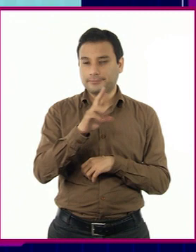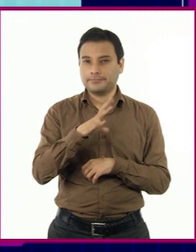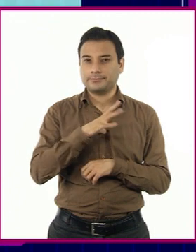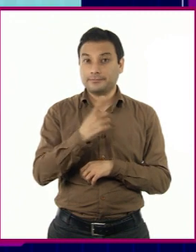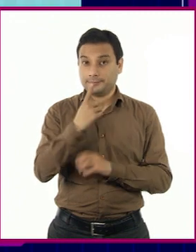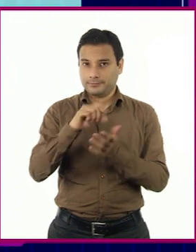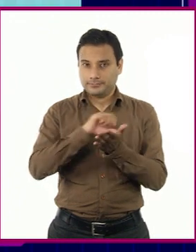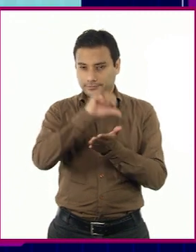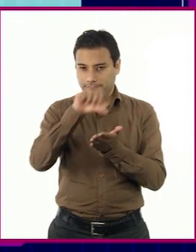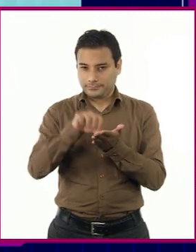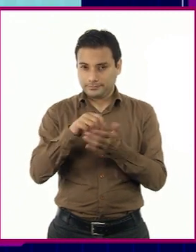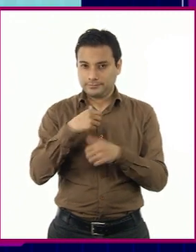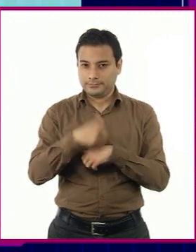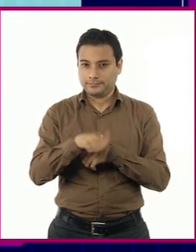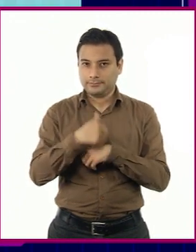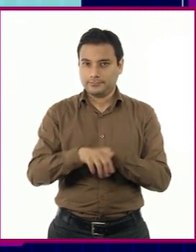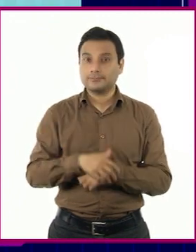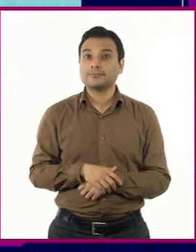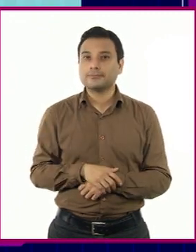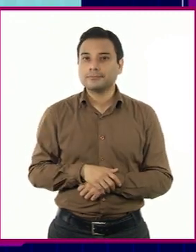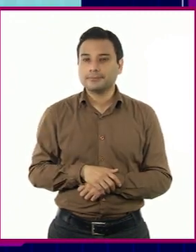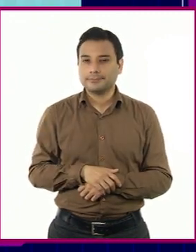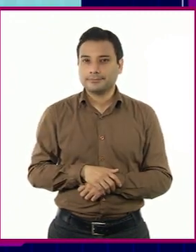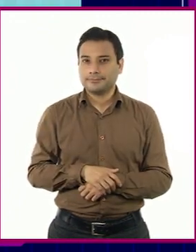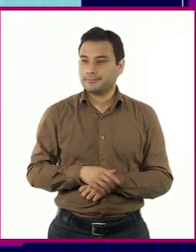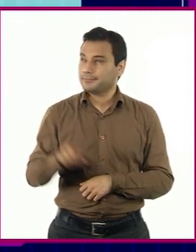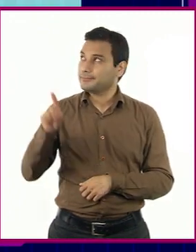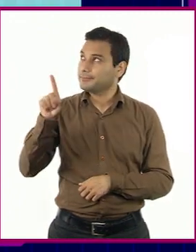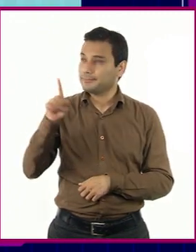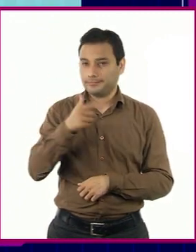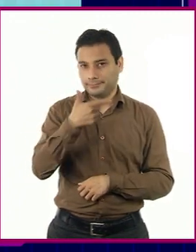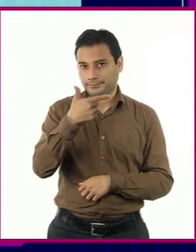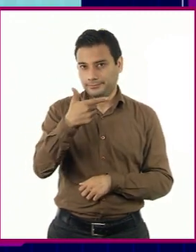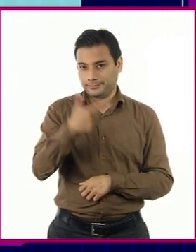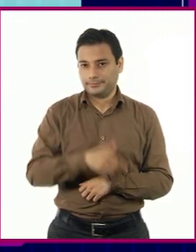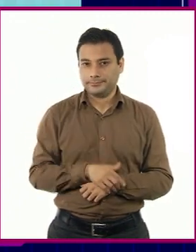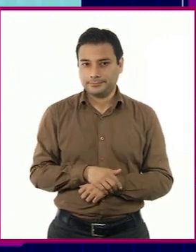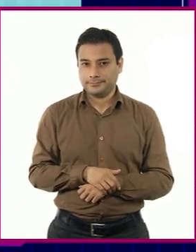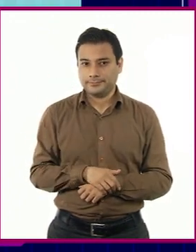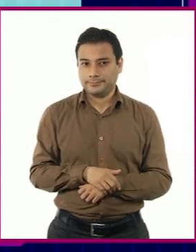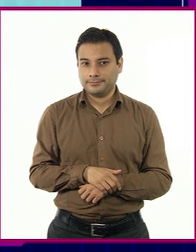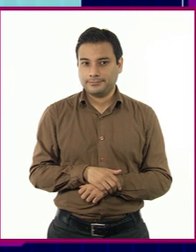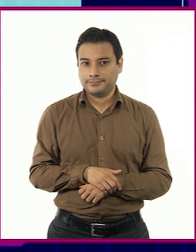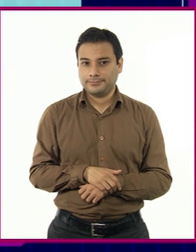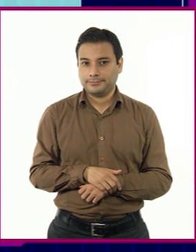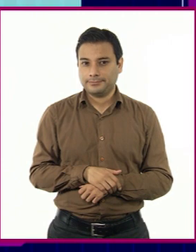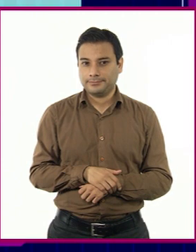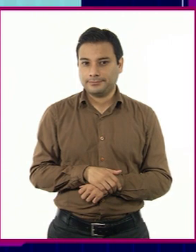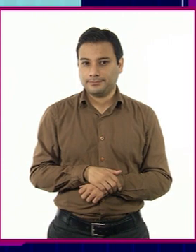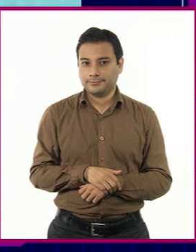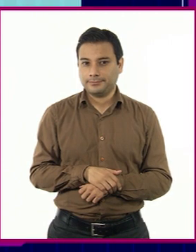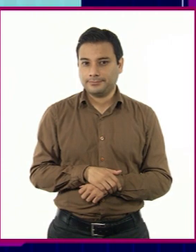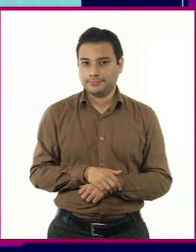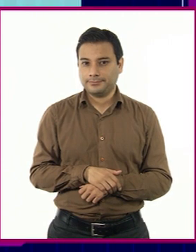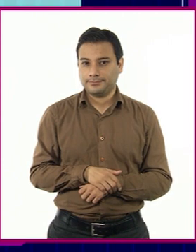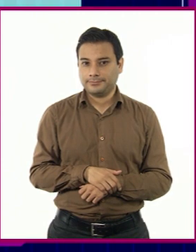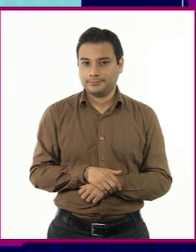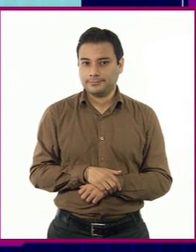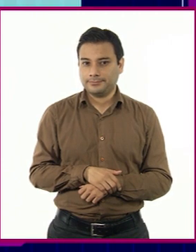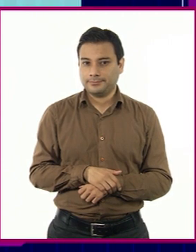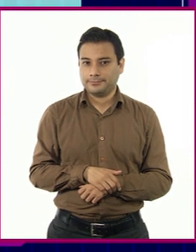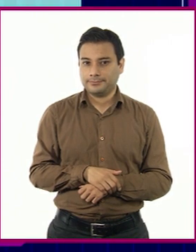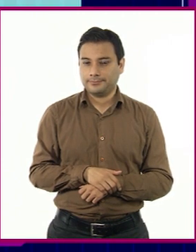es aquel que ocupa el lugar 23. Los 3 dieces, los 10 nueves y los 9 ochos